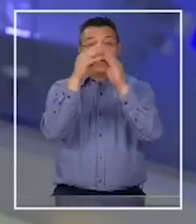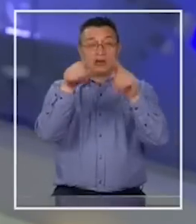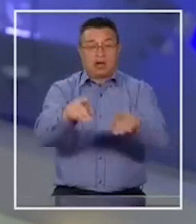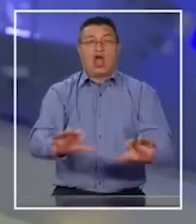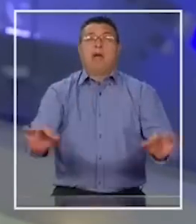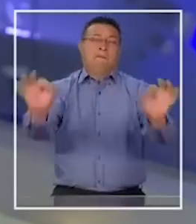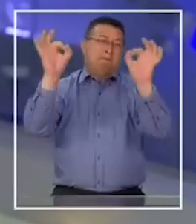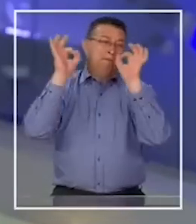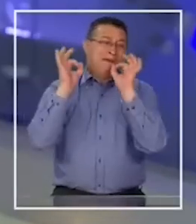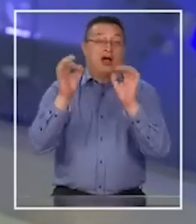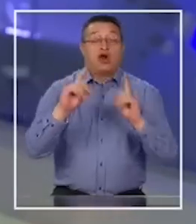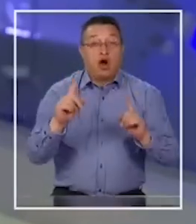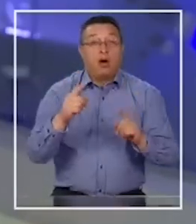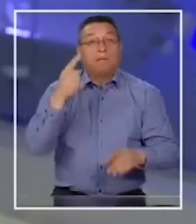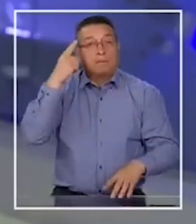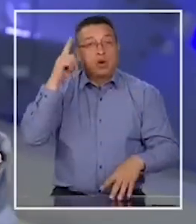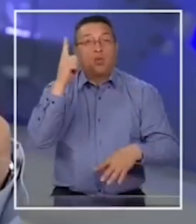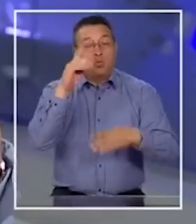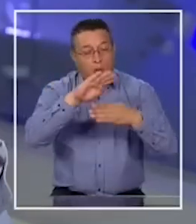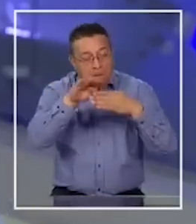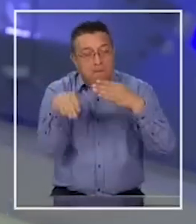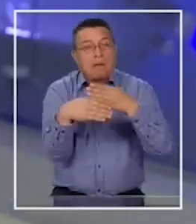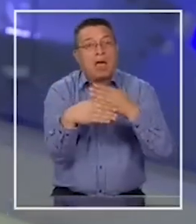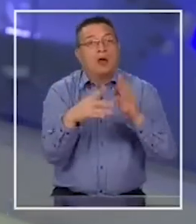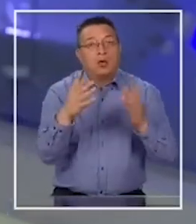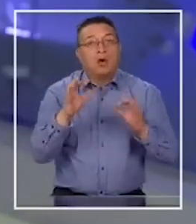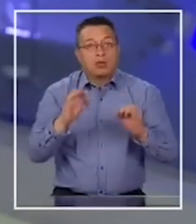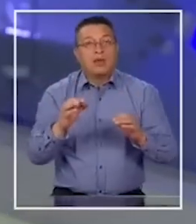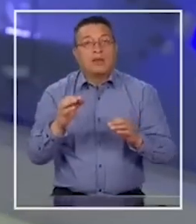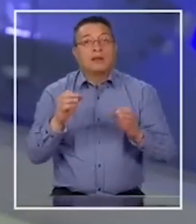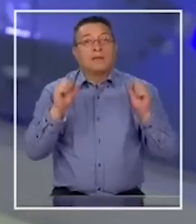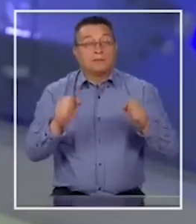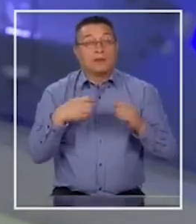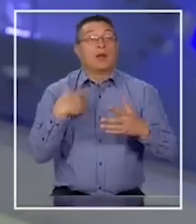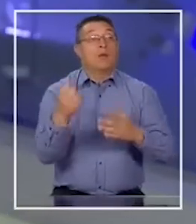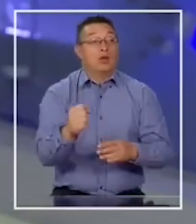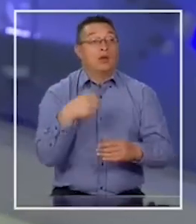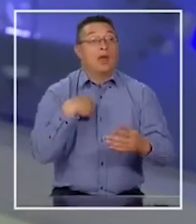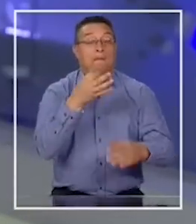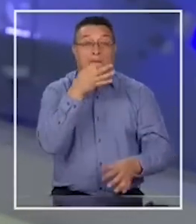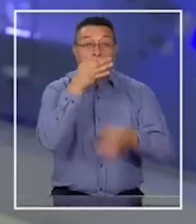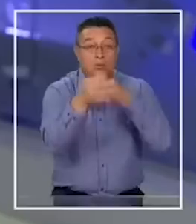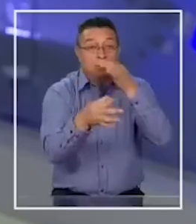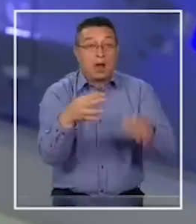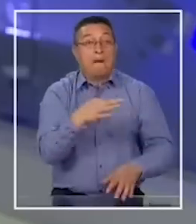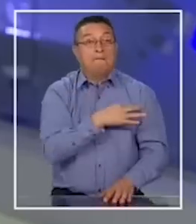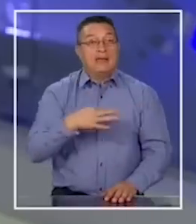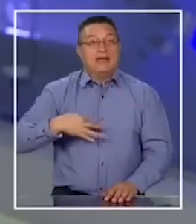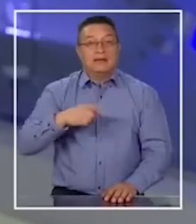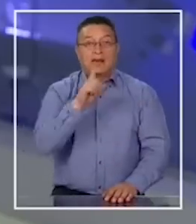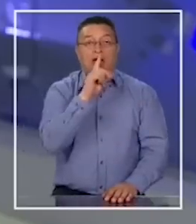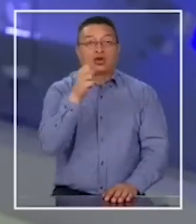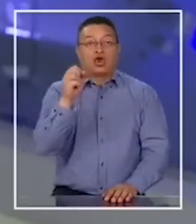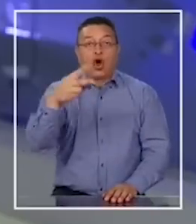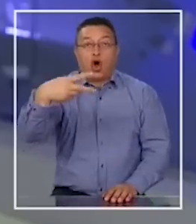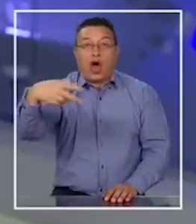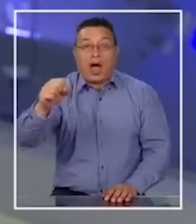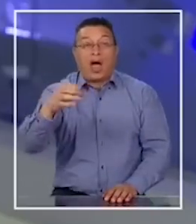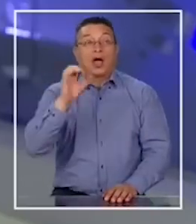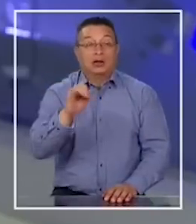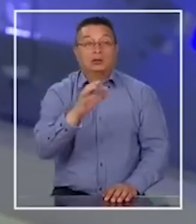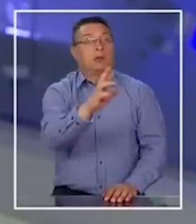bala de plata Pero puede ser una política más y Ojalá fuera una política nacional le mandamos mensaje a la ministra Toa y al presidente de la república